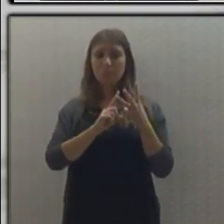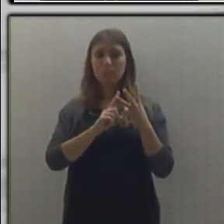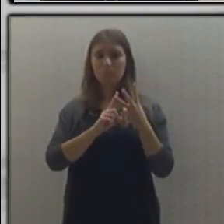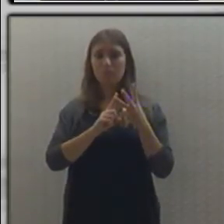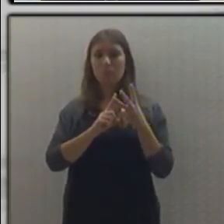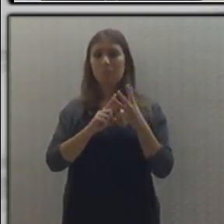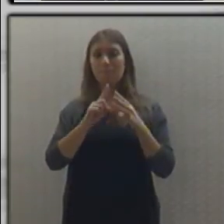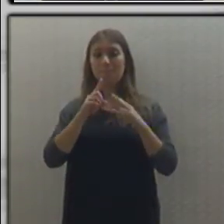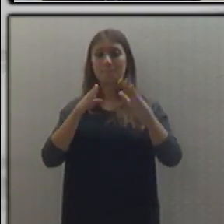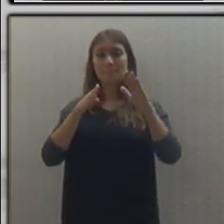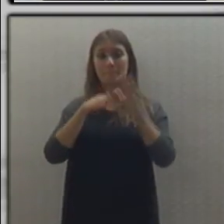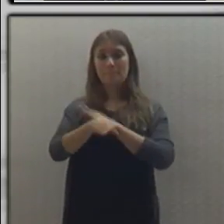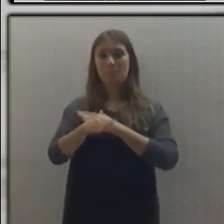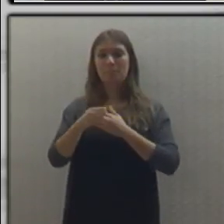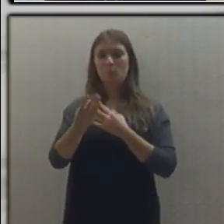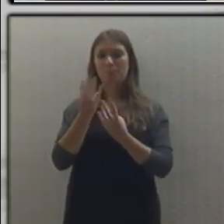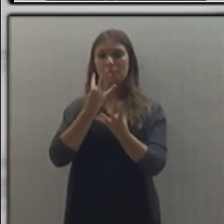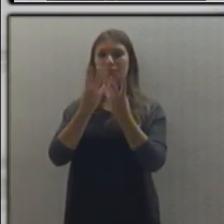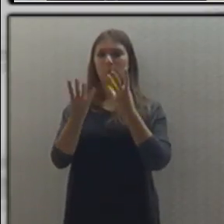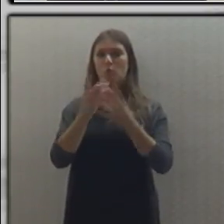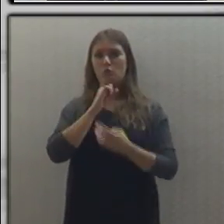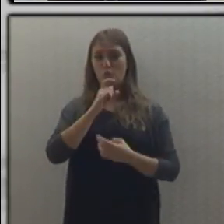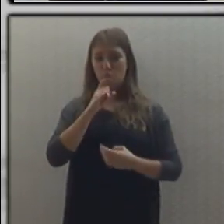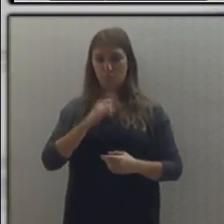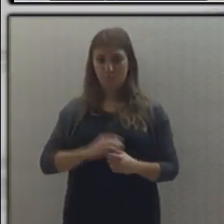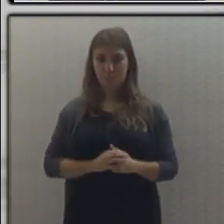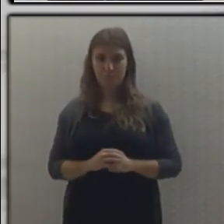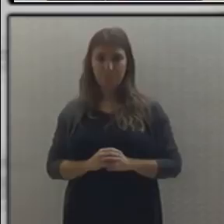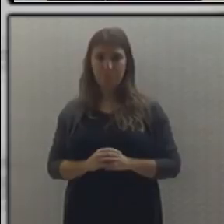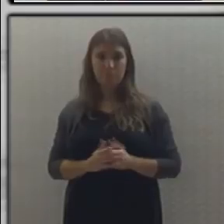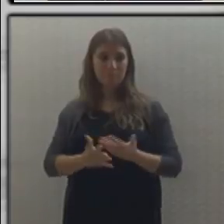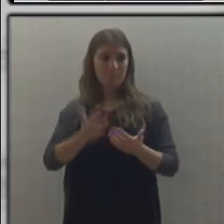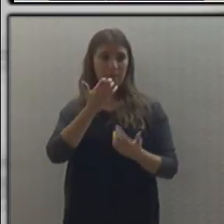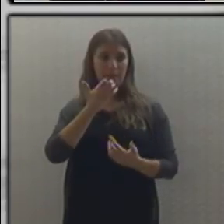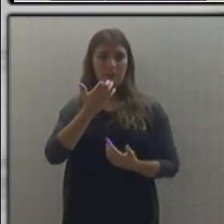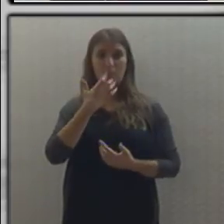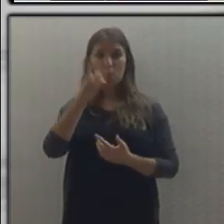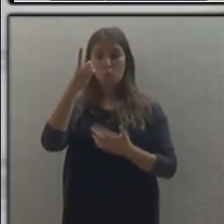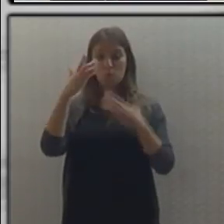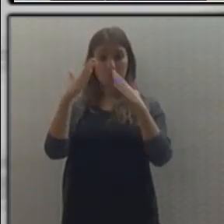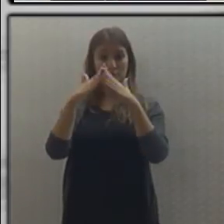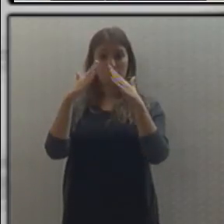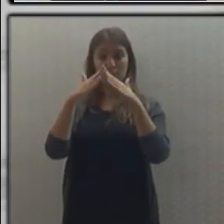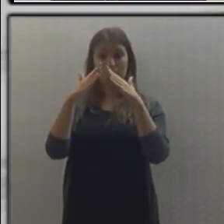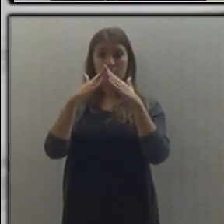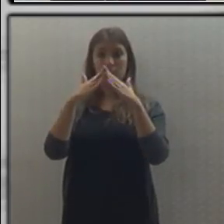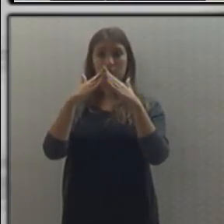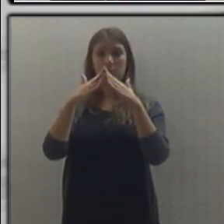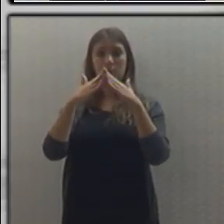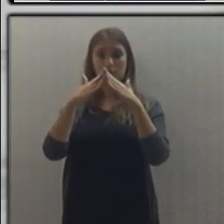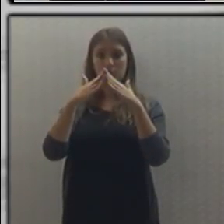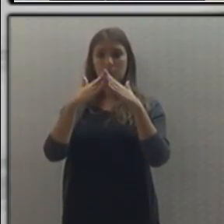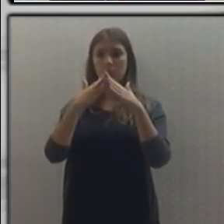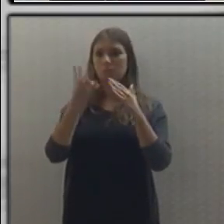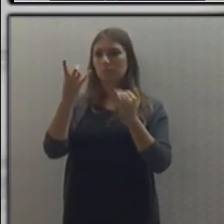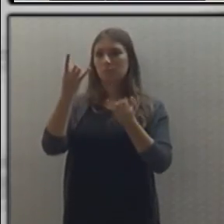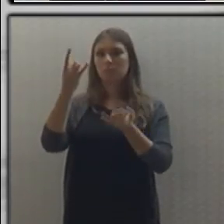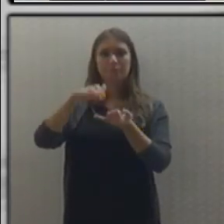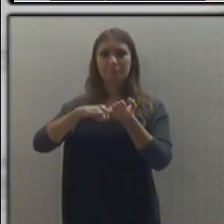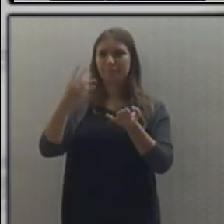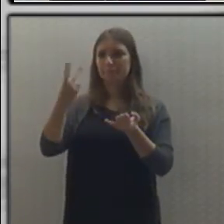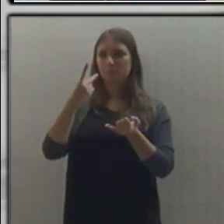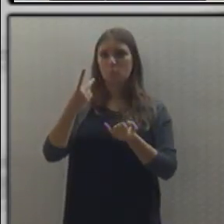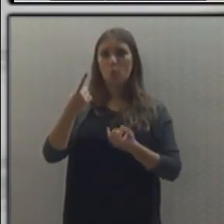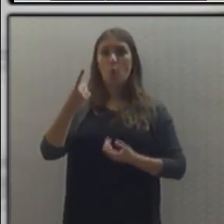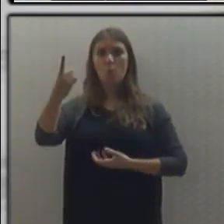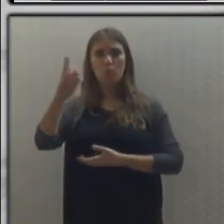los accesos y las circulaciones. El hecho de que, por ejemplo, en una vivienda uno de los cónyuges tenga algún